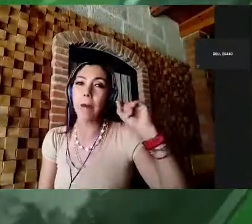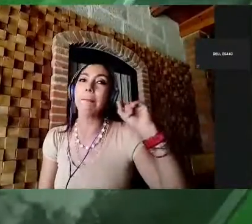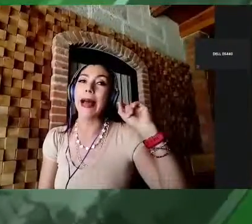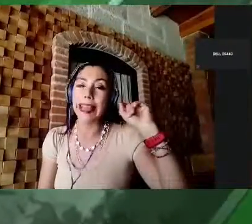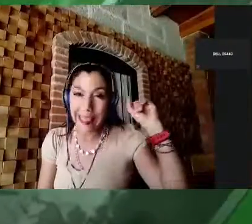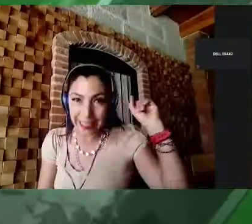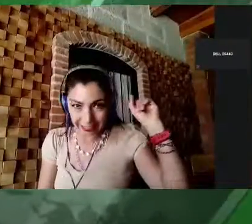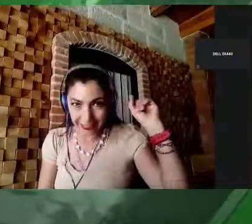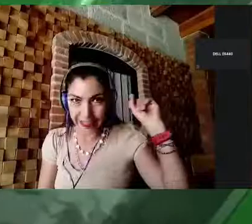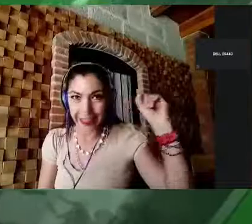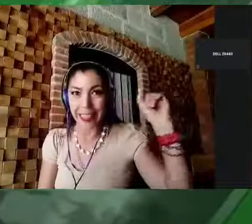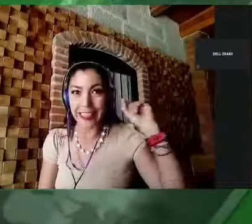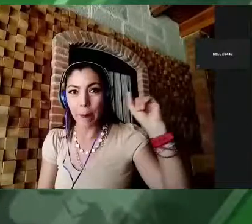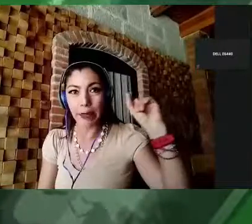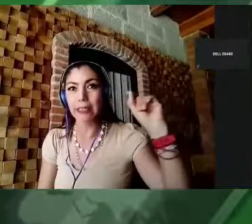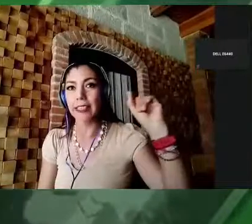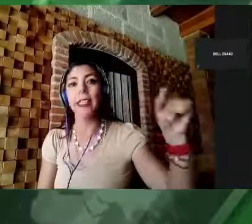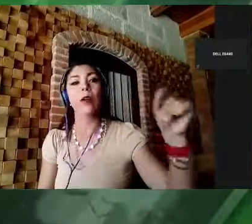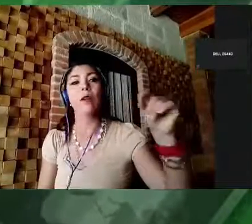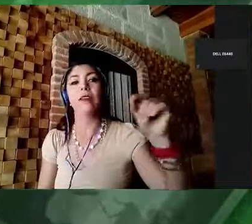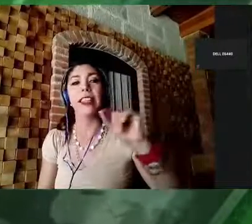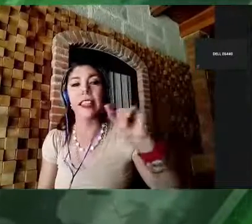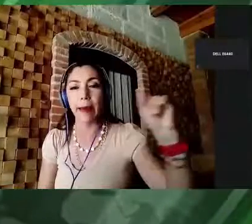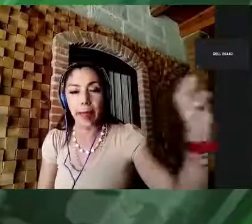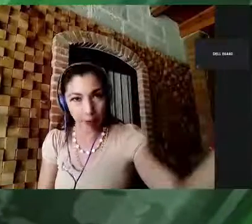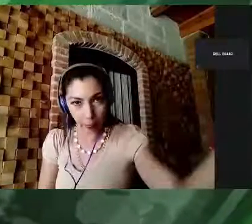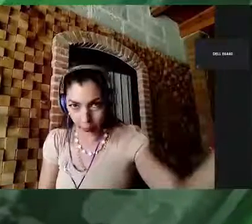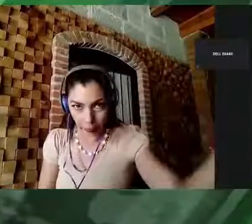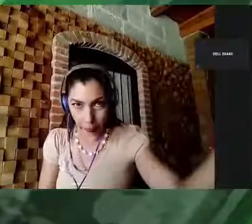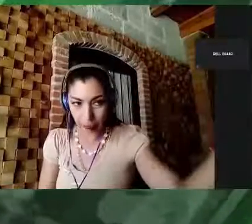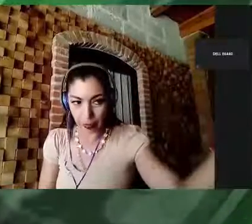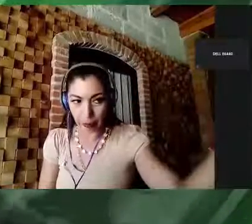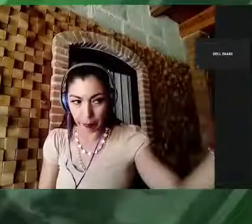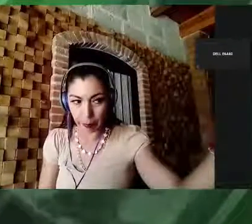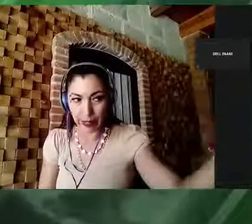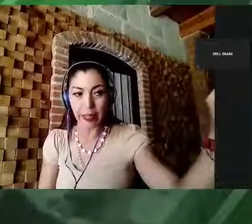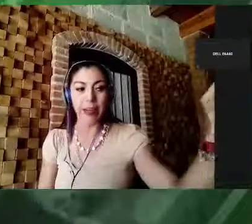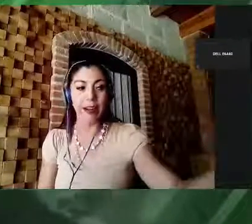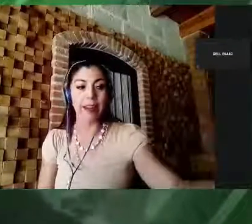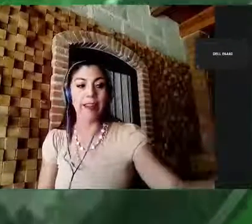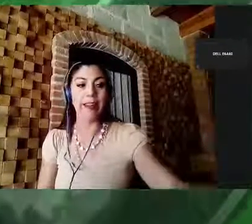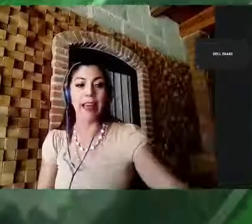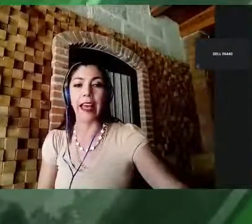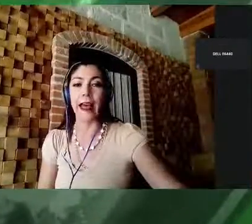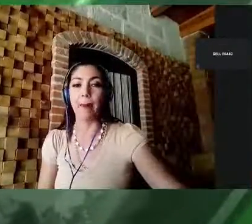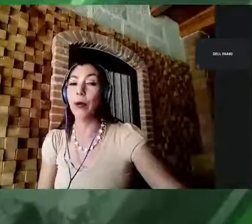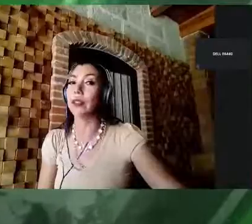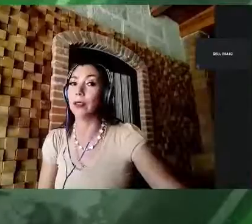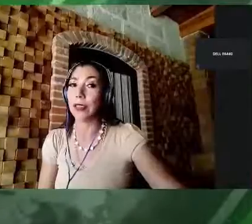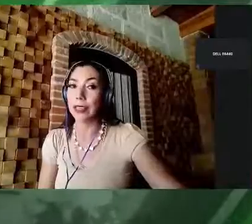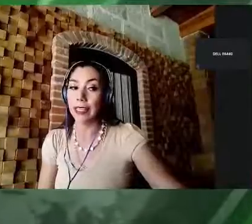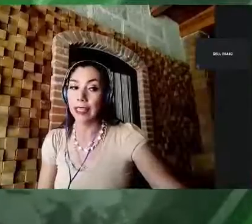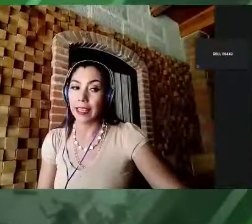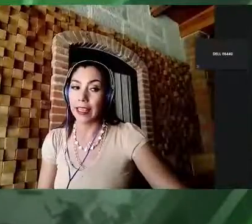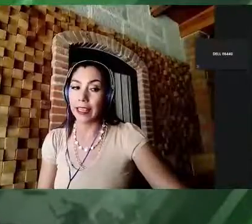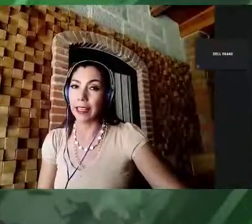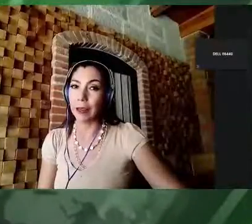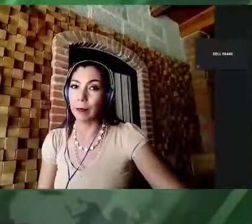100 países, de 100 países están diciendo, ni vengan porque no les vamos a permitir la entrada a Japón,